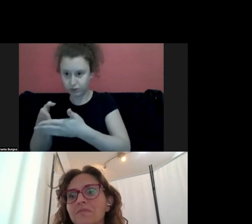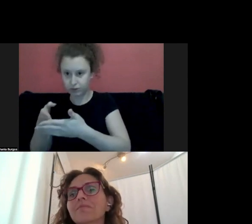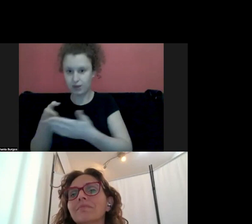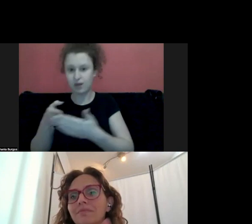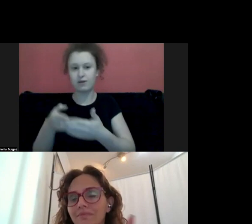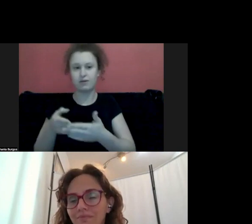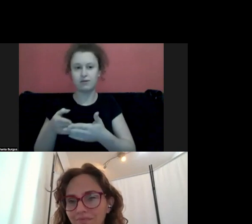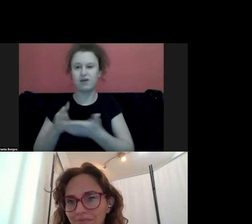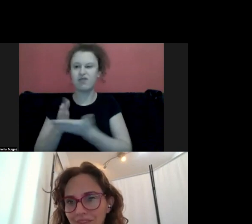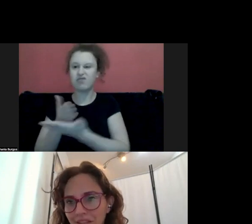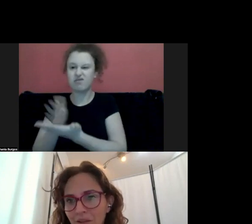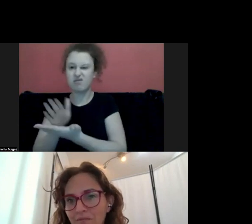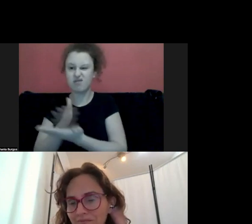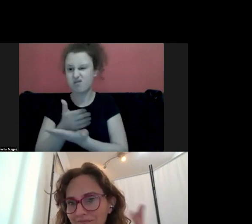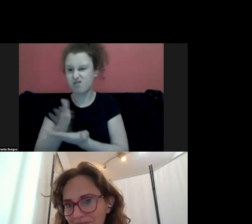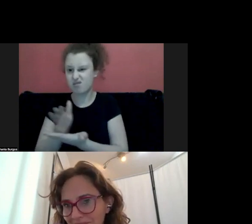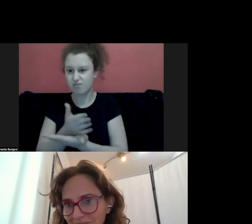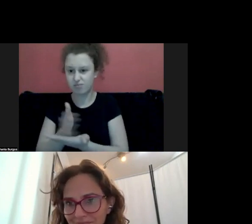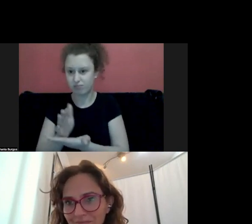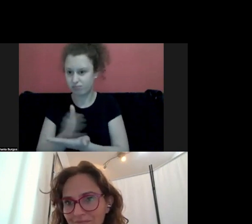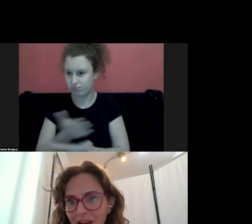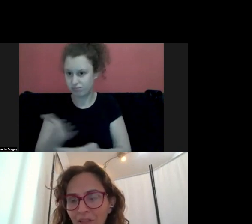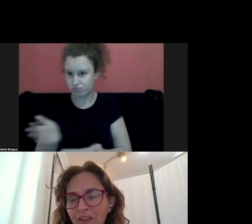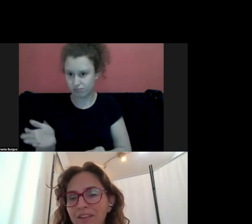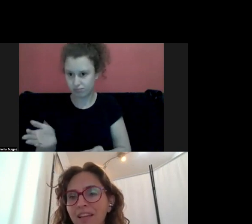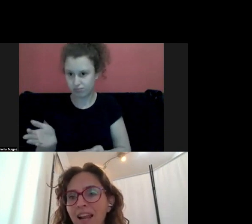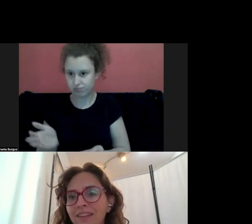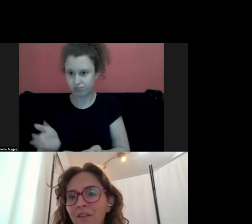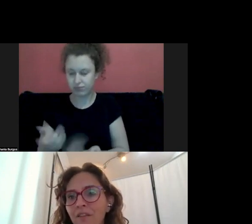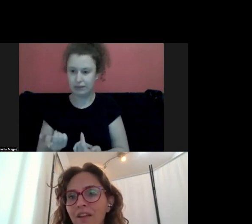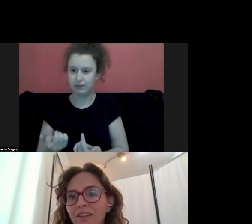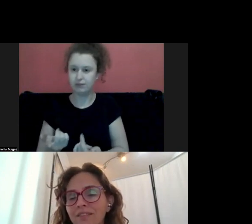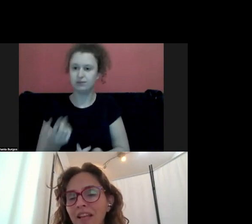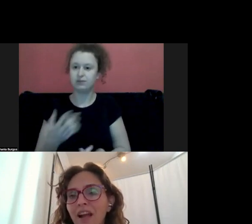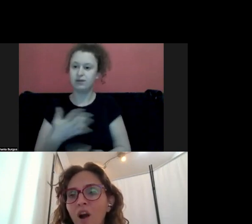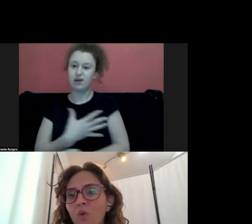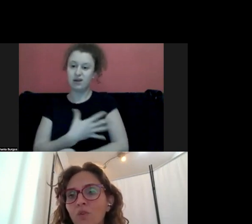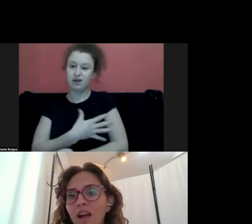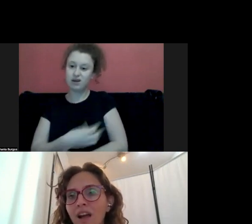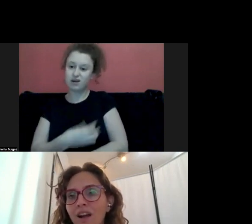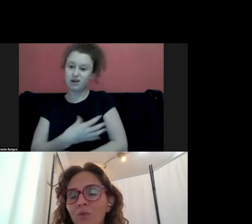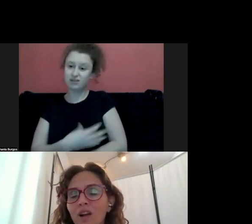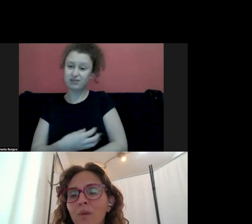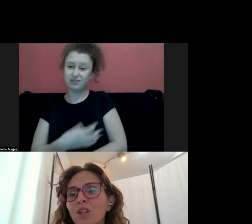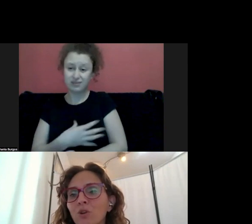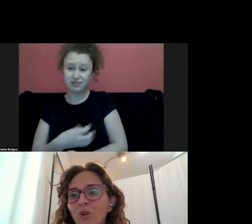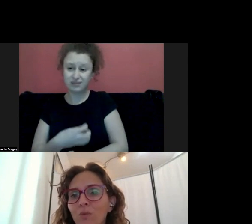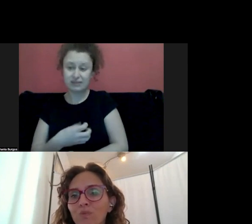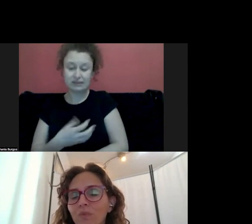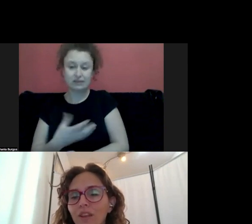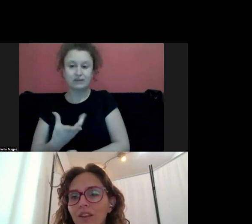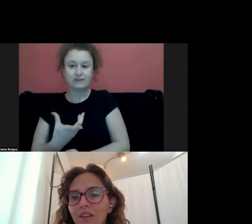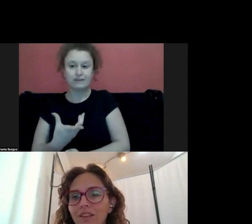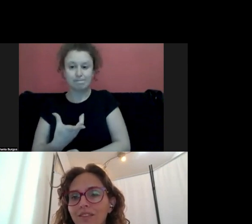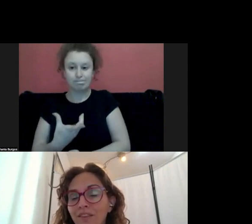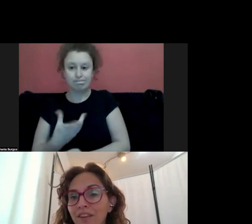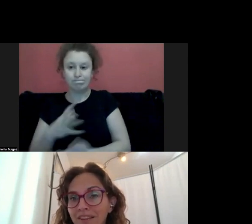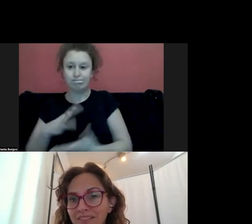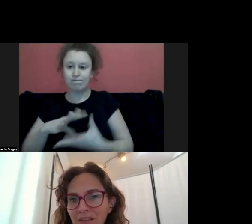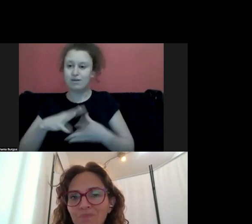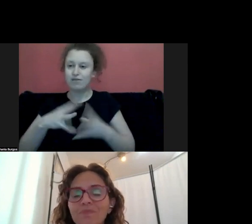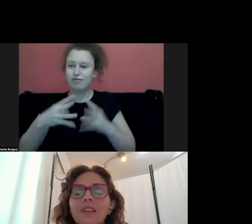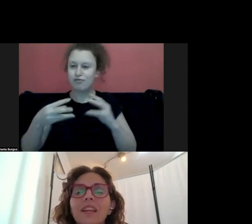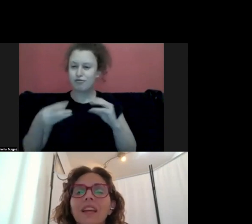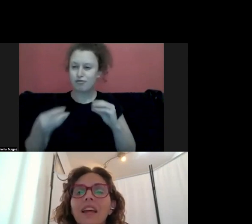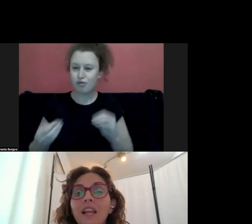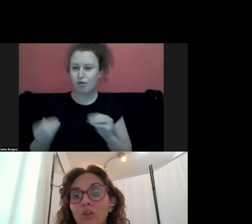discriminatorias que hacen que la lactancia tenga un camino